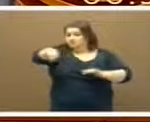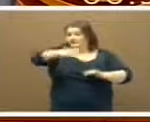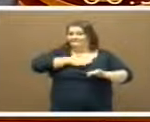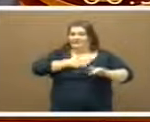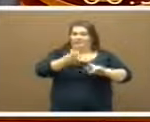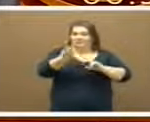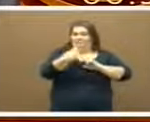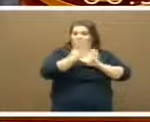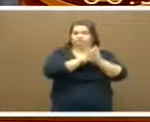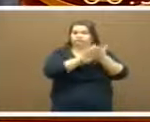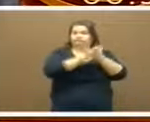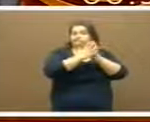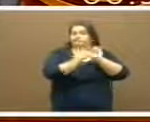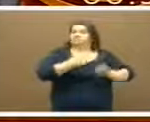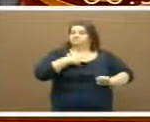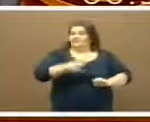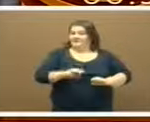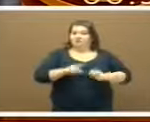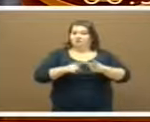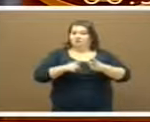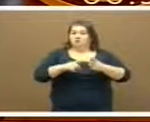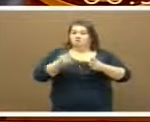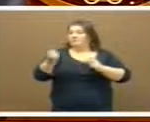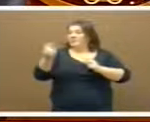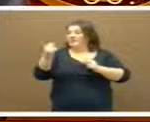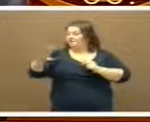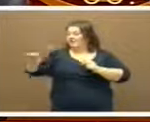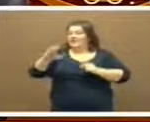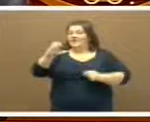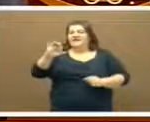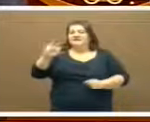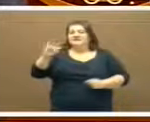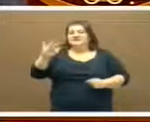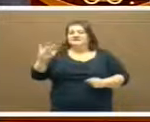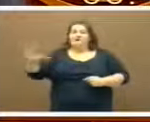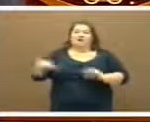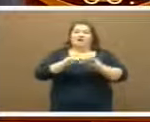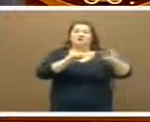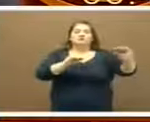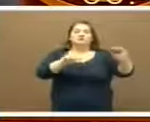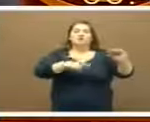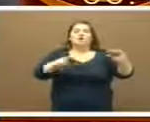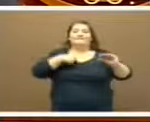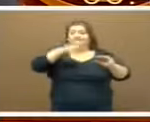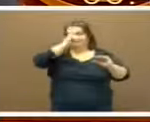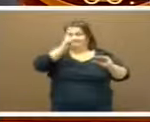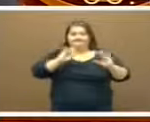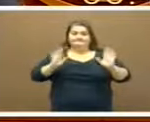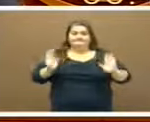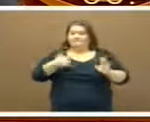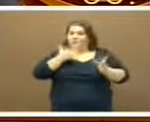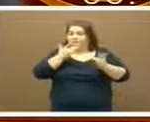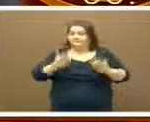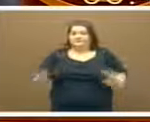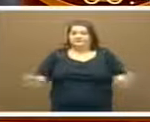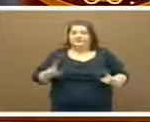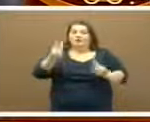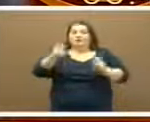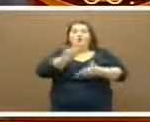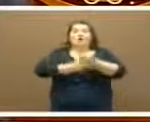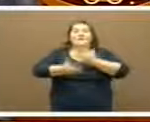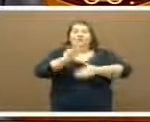podremos tratarlo. Yo ni entro ni salgo que se le quitemos a CESI. Ahí ni entro ni salgo. Y lo de cooperación